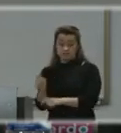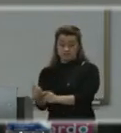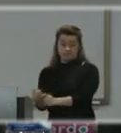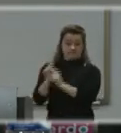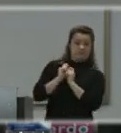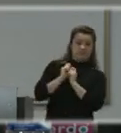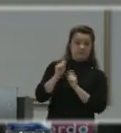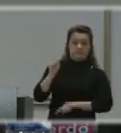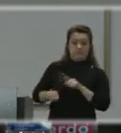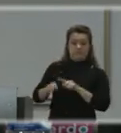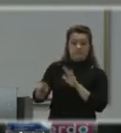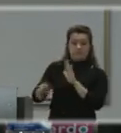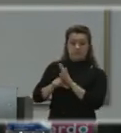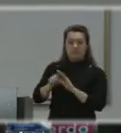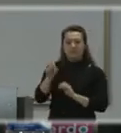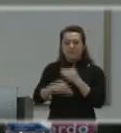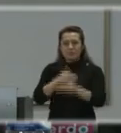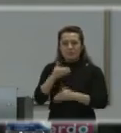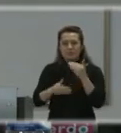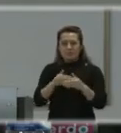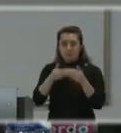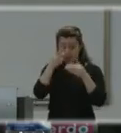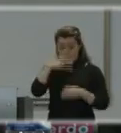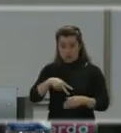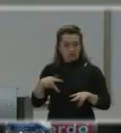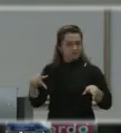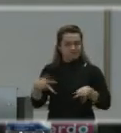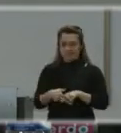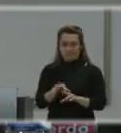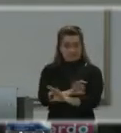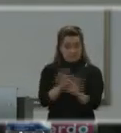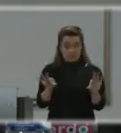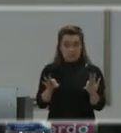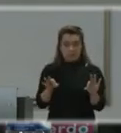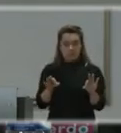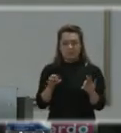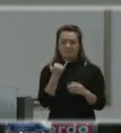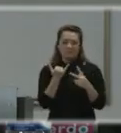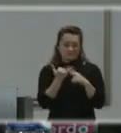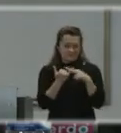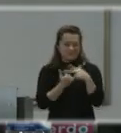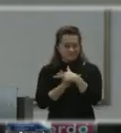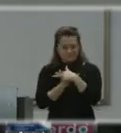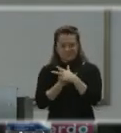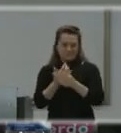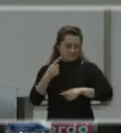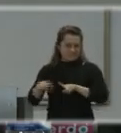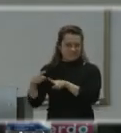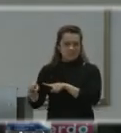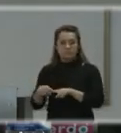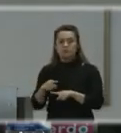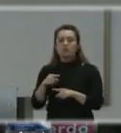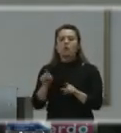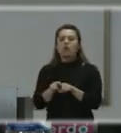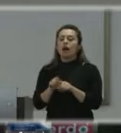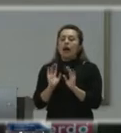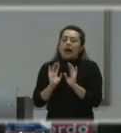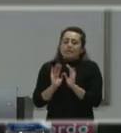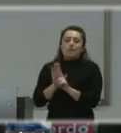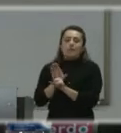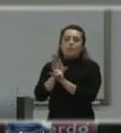y ver también los procesos de esterilización como una forma de protección a mujeres con